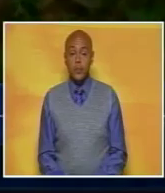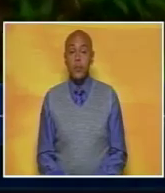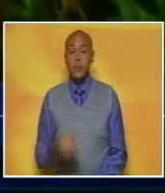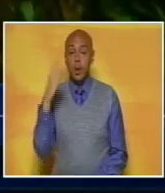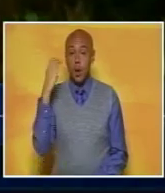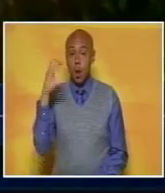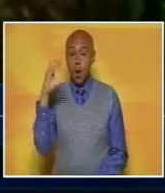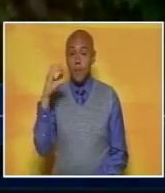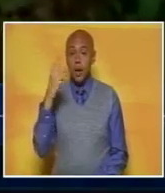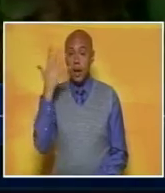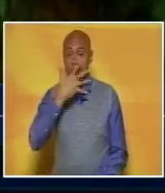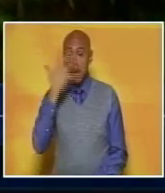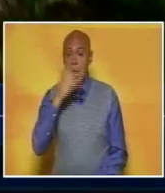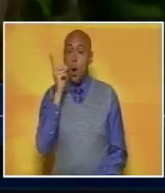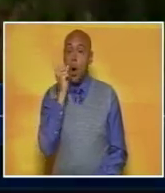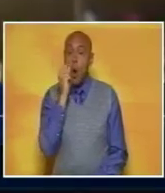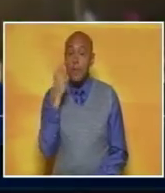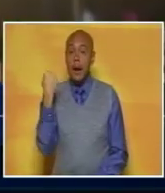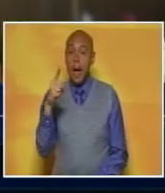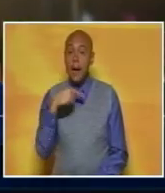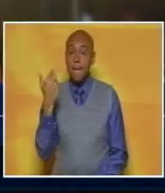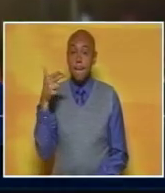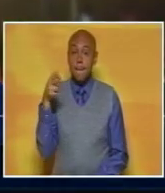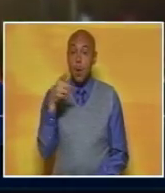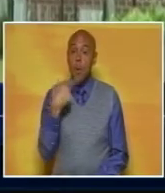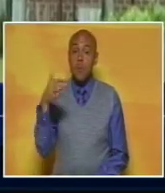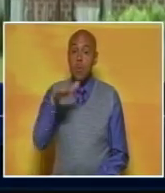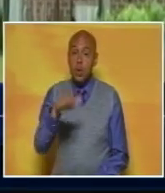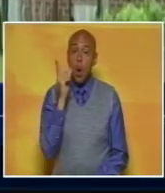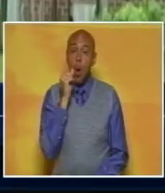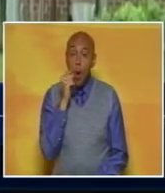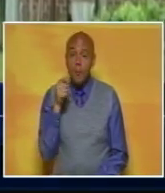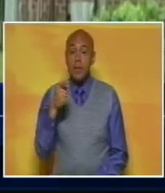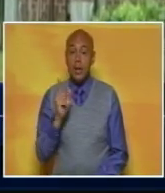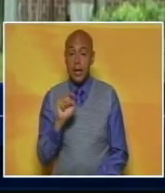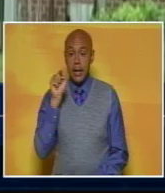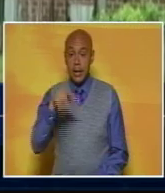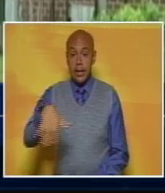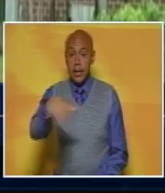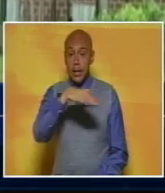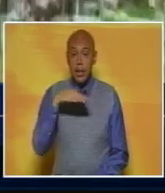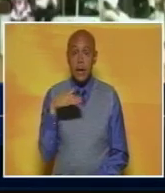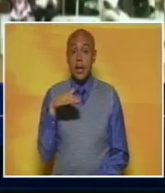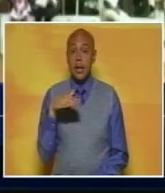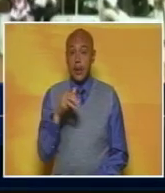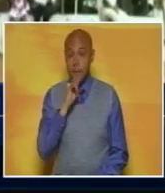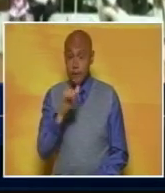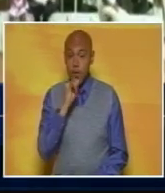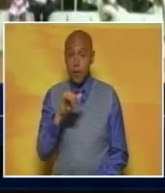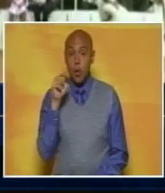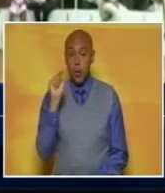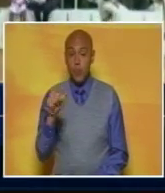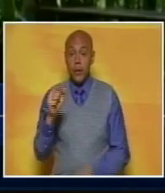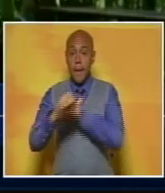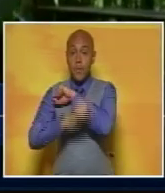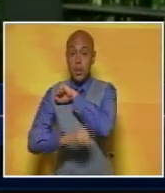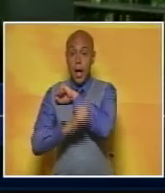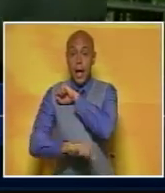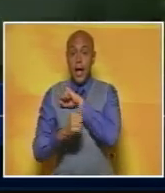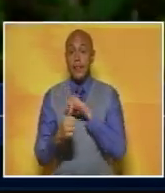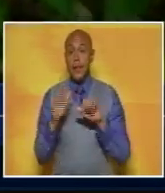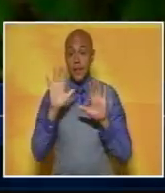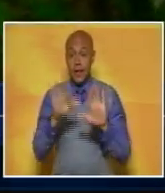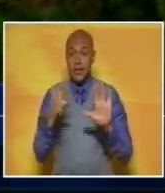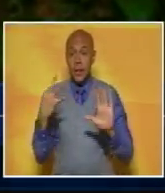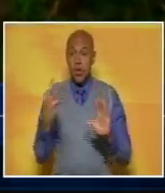En Colombia, desconocidos provocaron la muerte de un tesorero comunitario del departamento de Boyacá, en el centro del país, en el que al menos 18